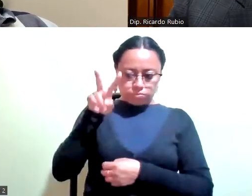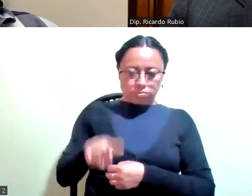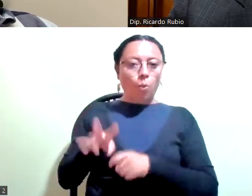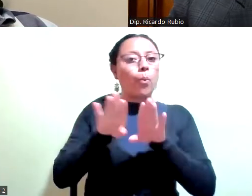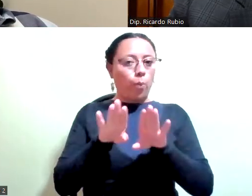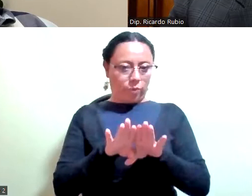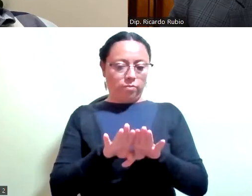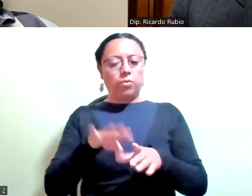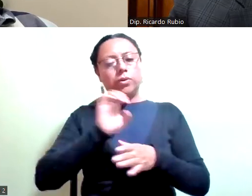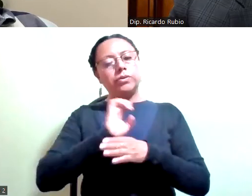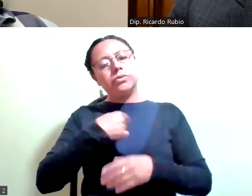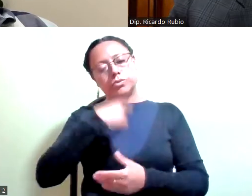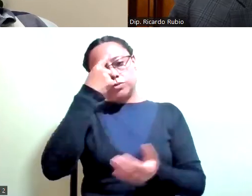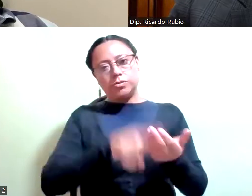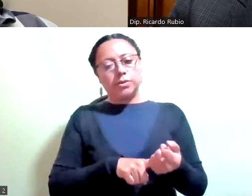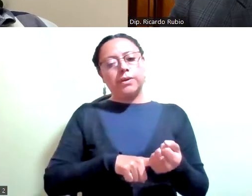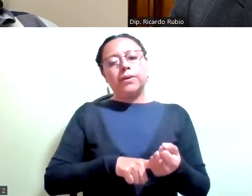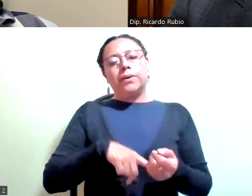cuando hablamos de dar